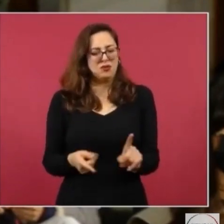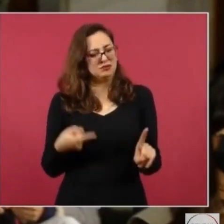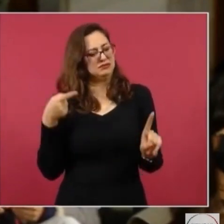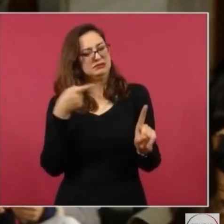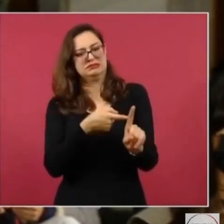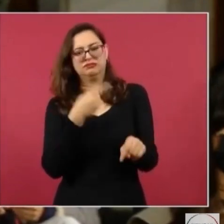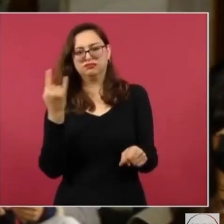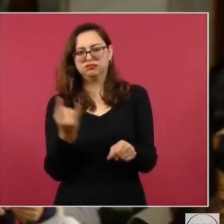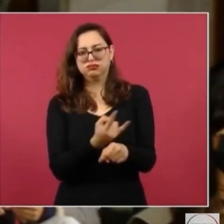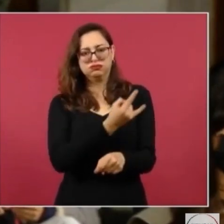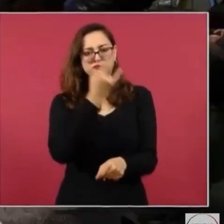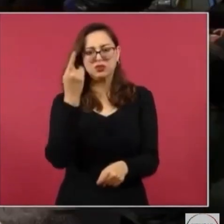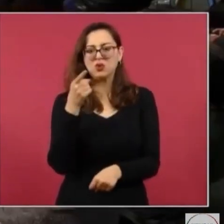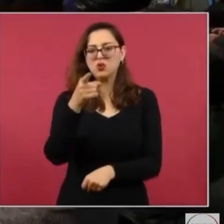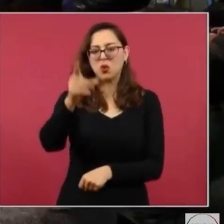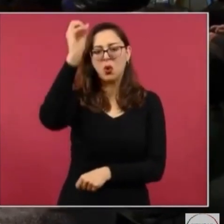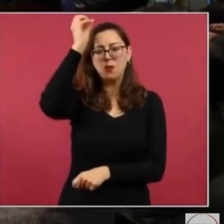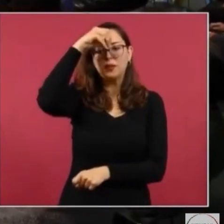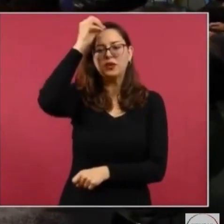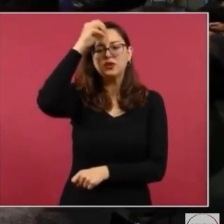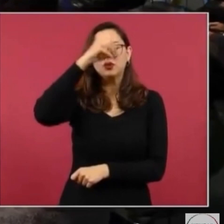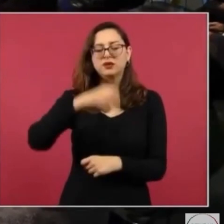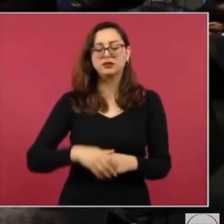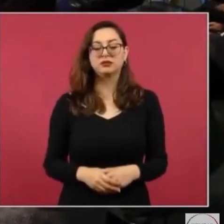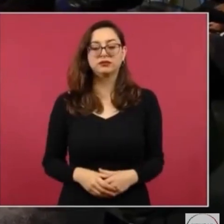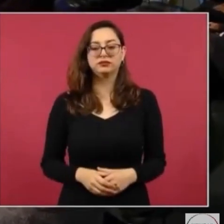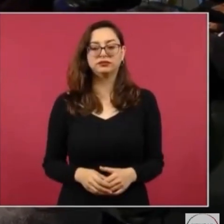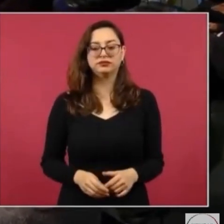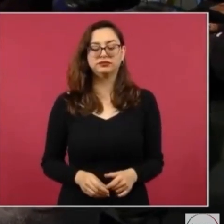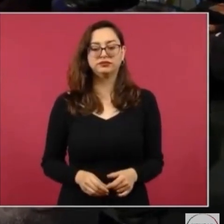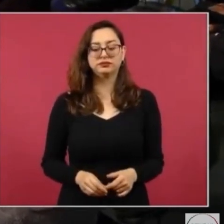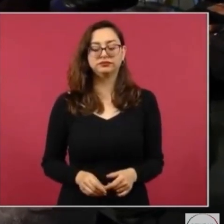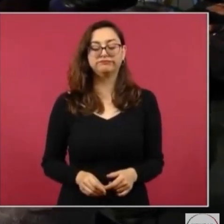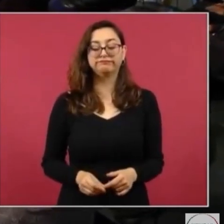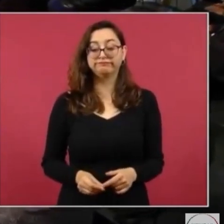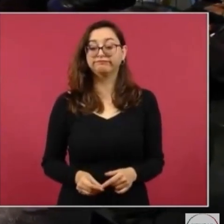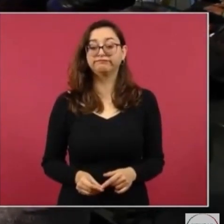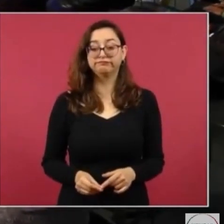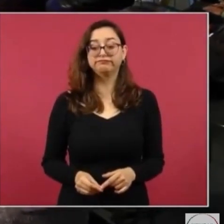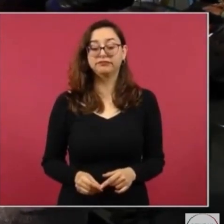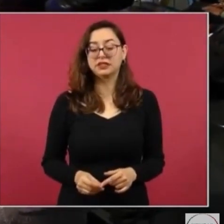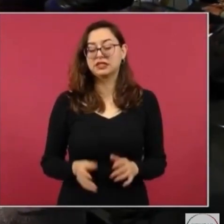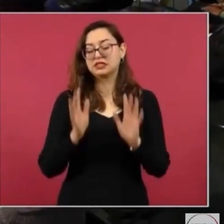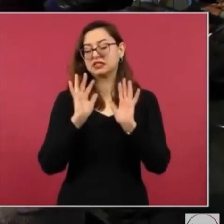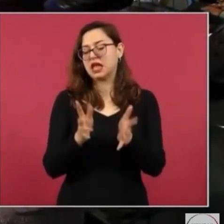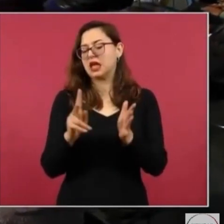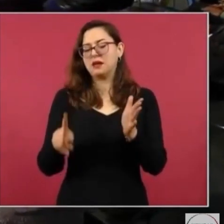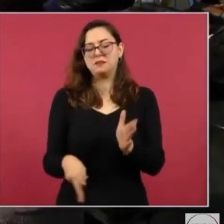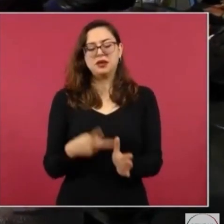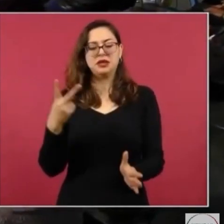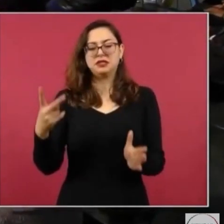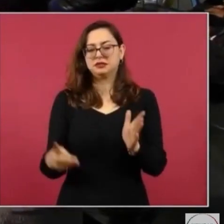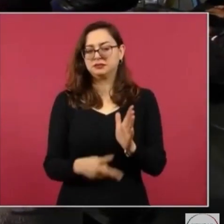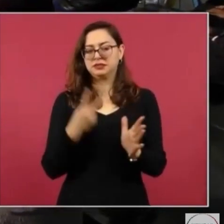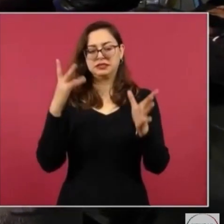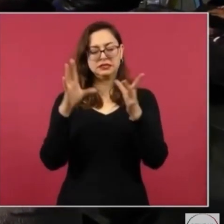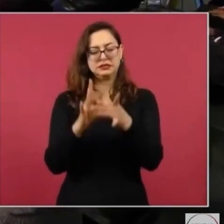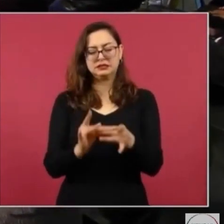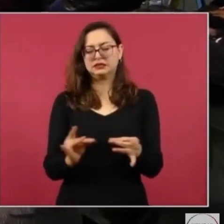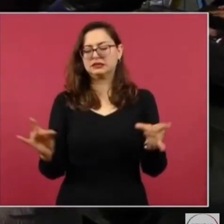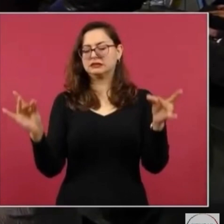pisen, ¿no? ¿Qué piensa sobre esto? Pues ya se ha hablado mucho, es toda una intelectualidad